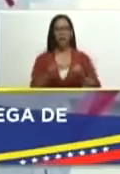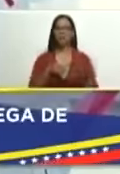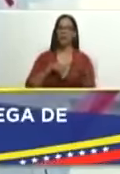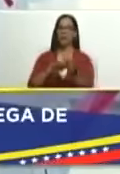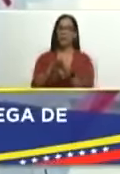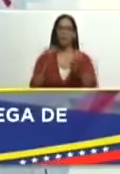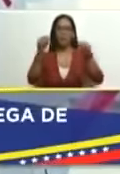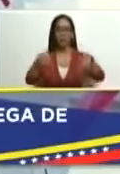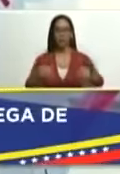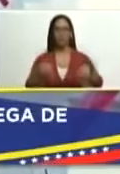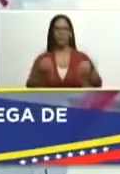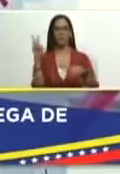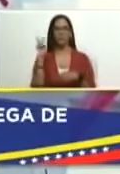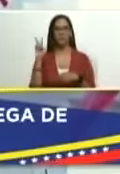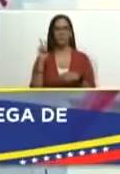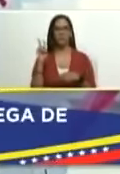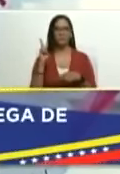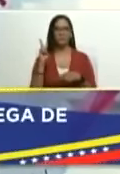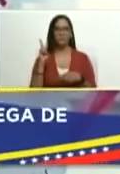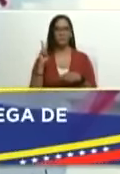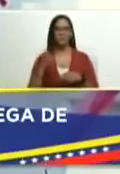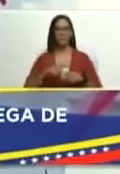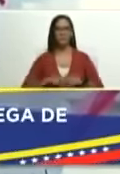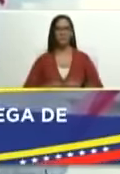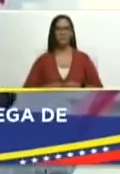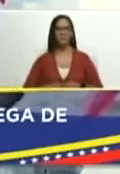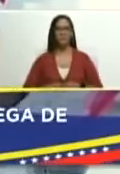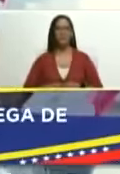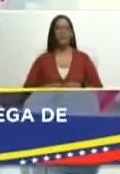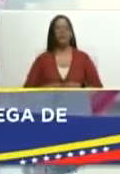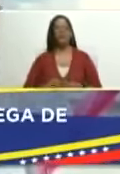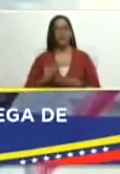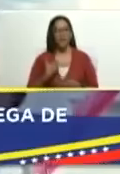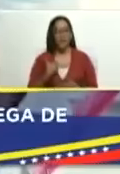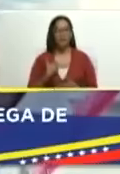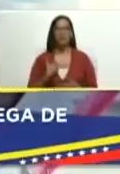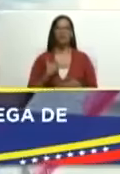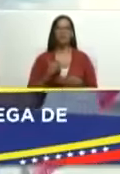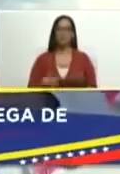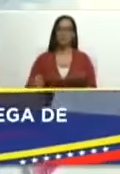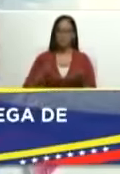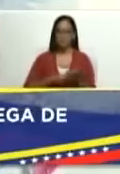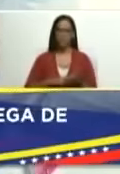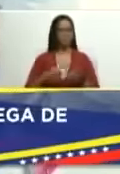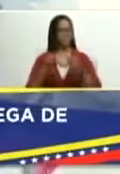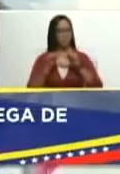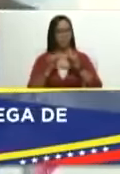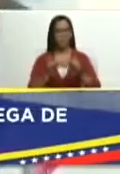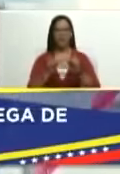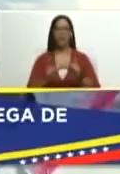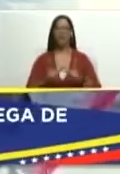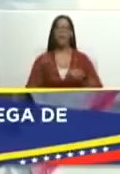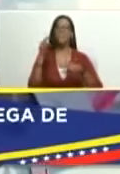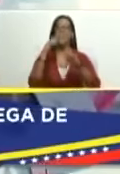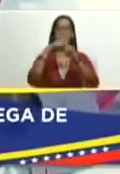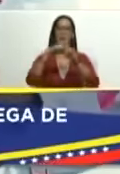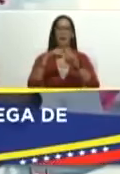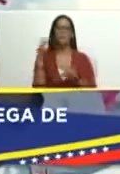adelante hoy por hoy a Venezuela y que yo reivindico permanentemente, lo afirmativo